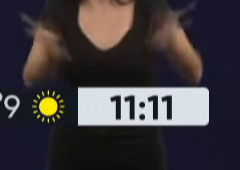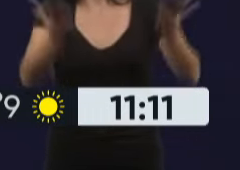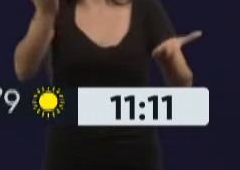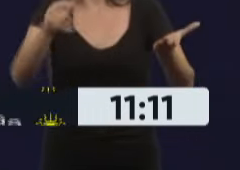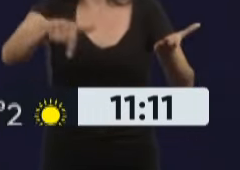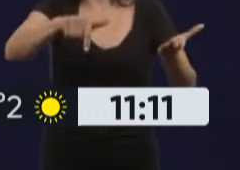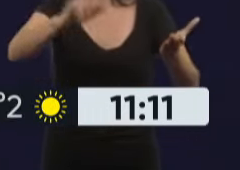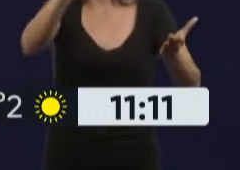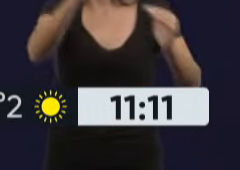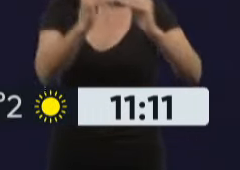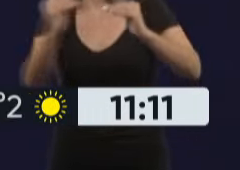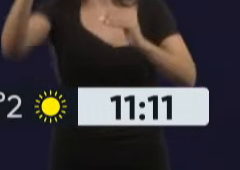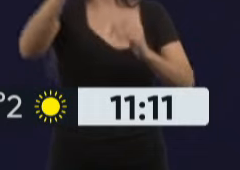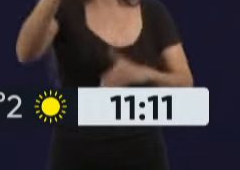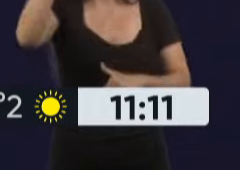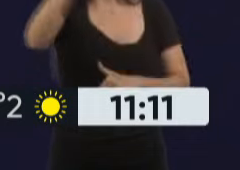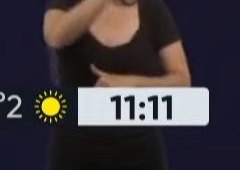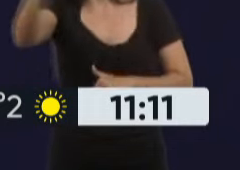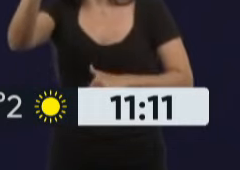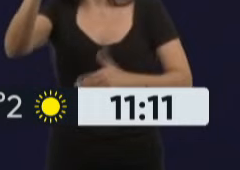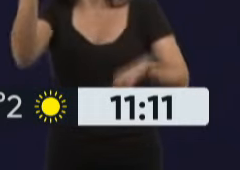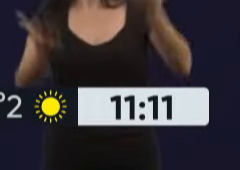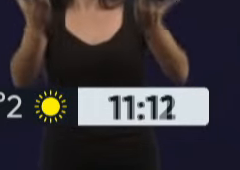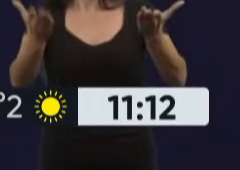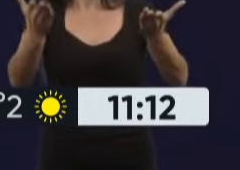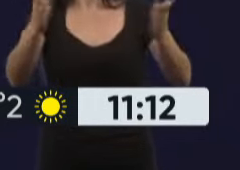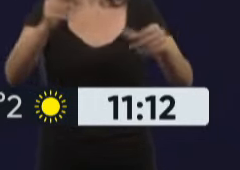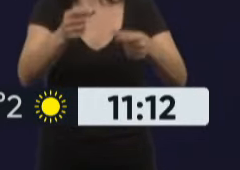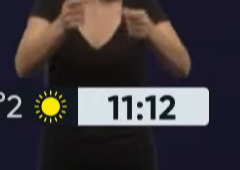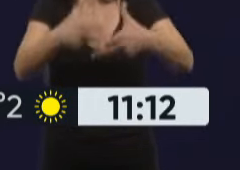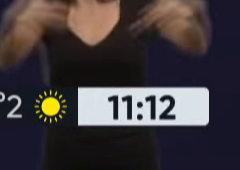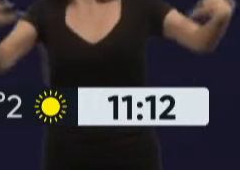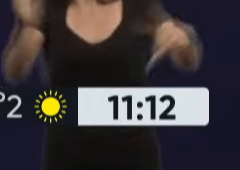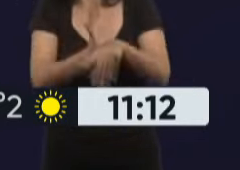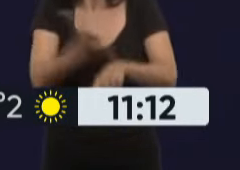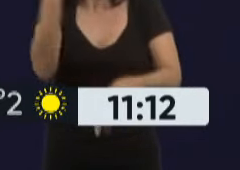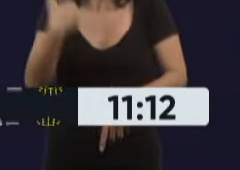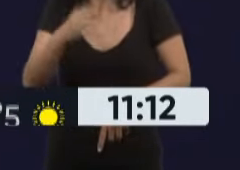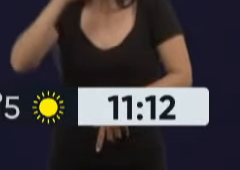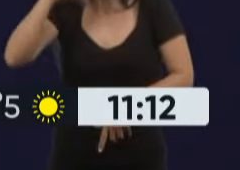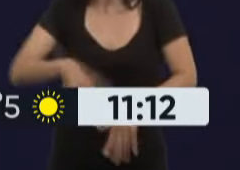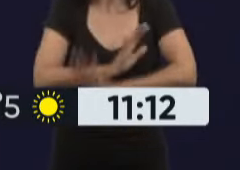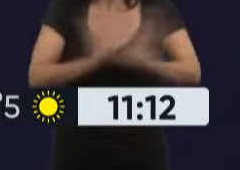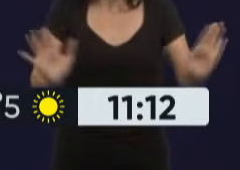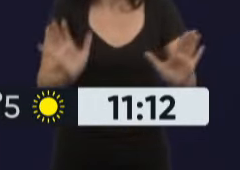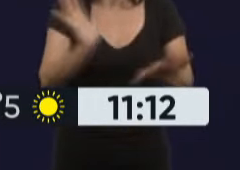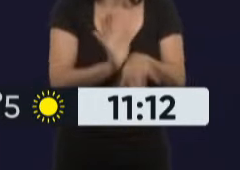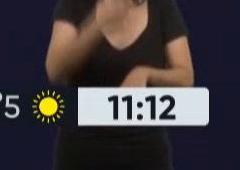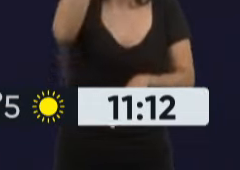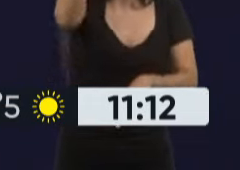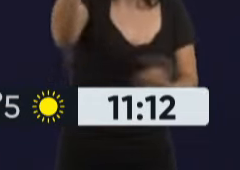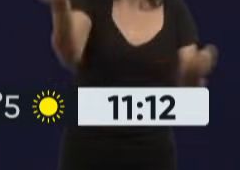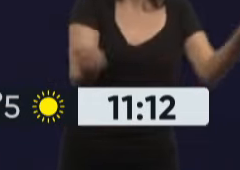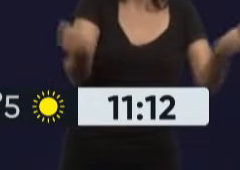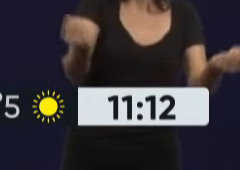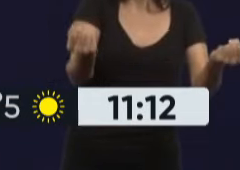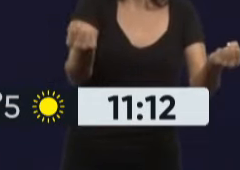Así que era absolutamente un un disparate que el conductor de un